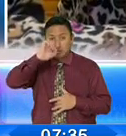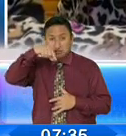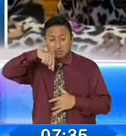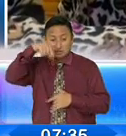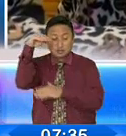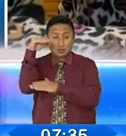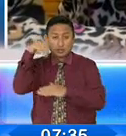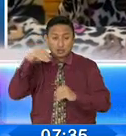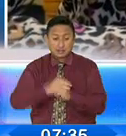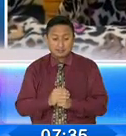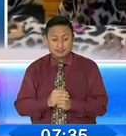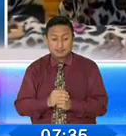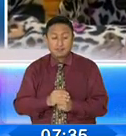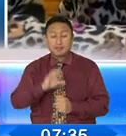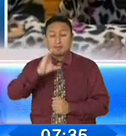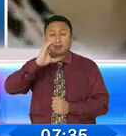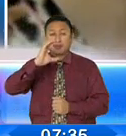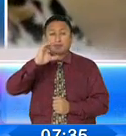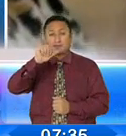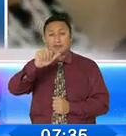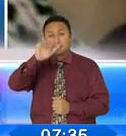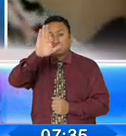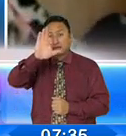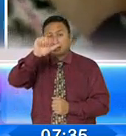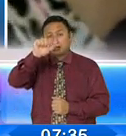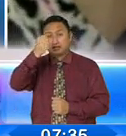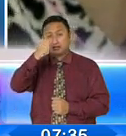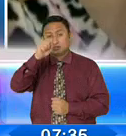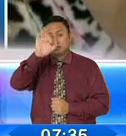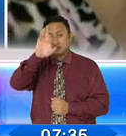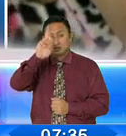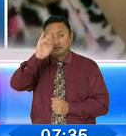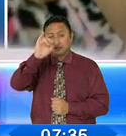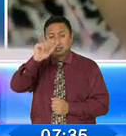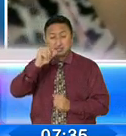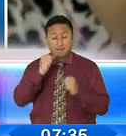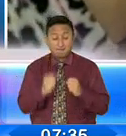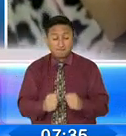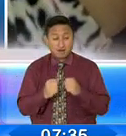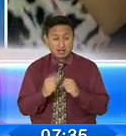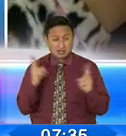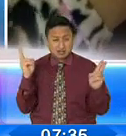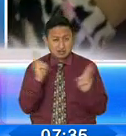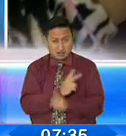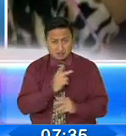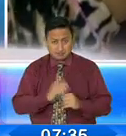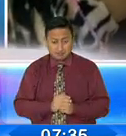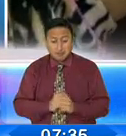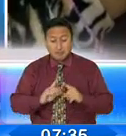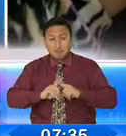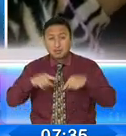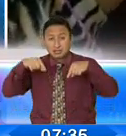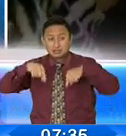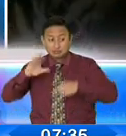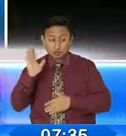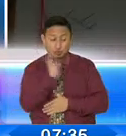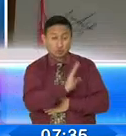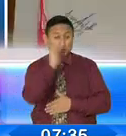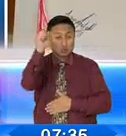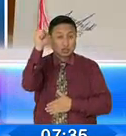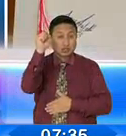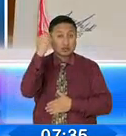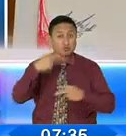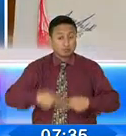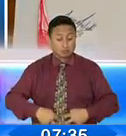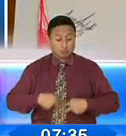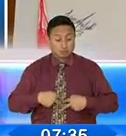como catastróficas, pero que tienen que ser de alguna manera tratadas para que tengan una vida, es el derecho que tienen los ecuatorianos,